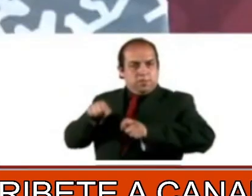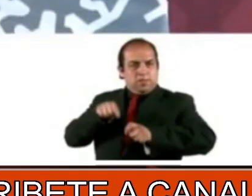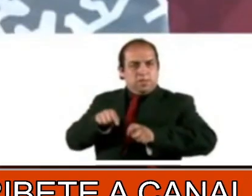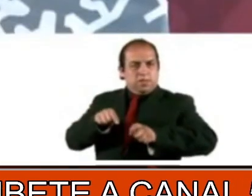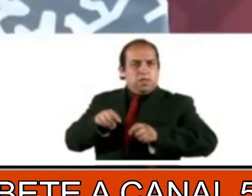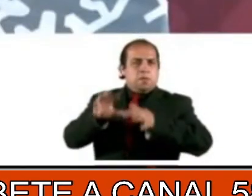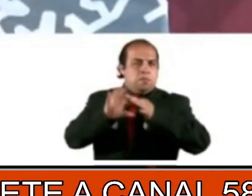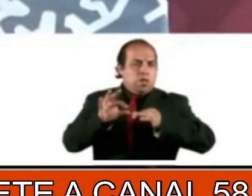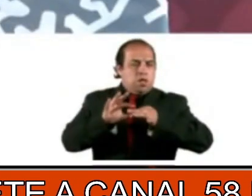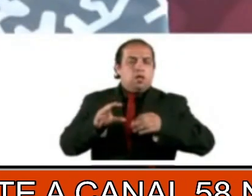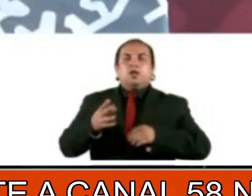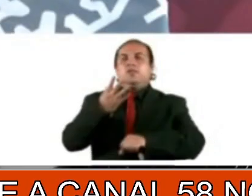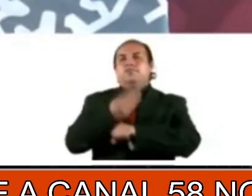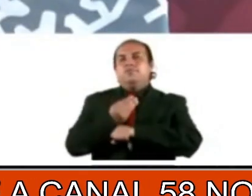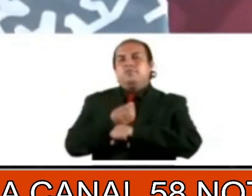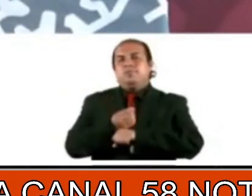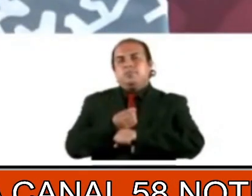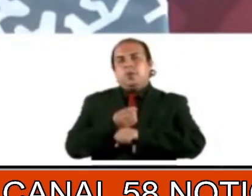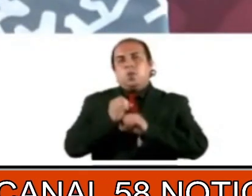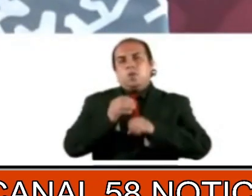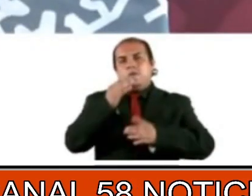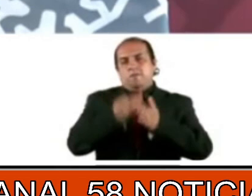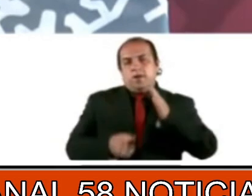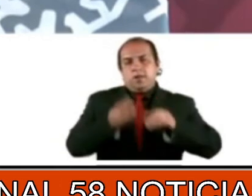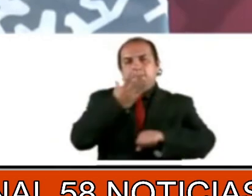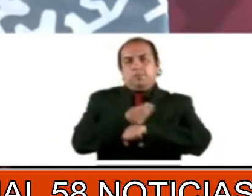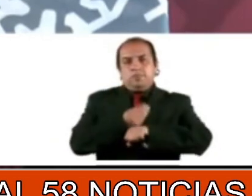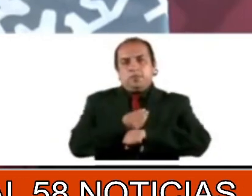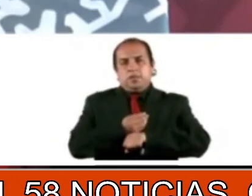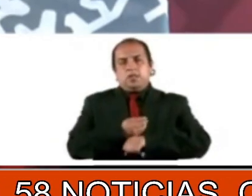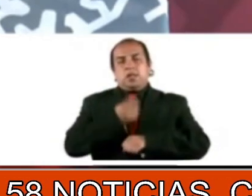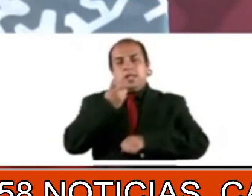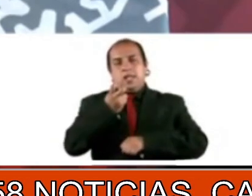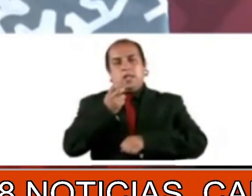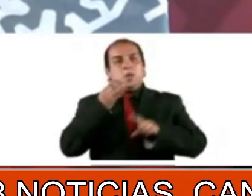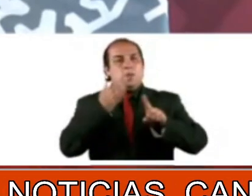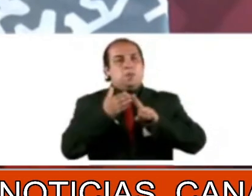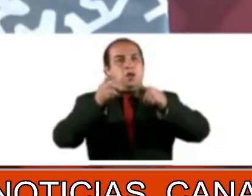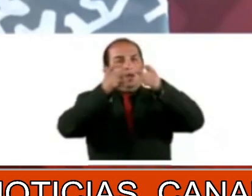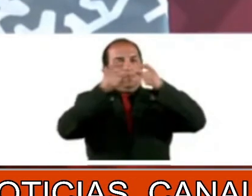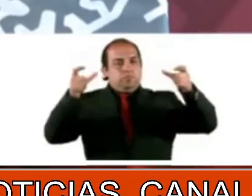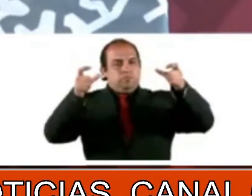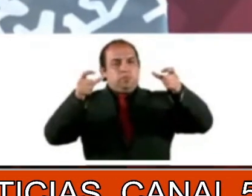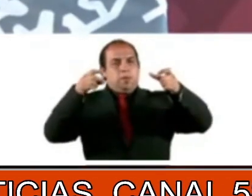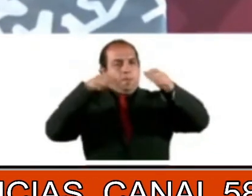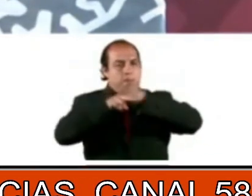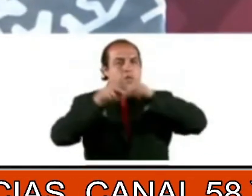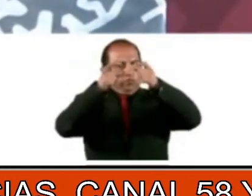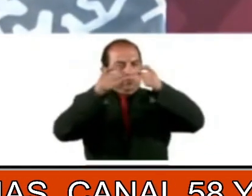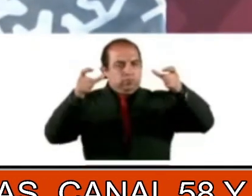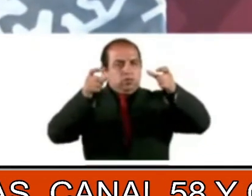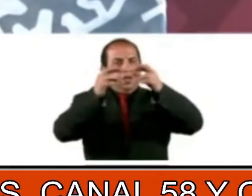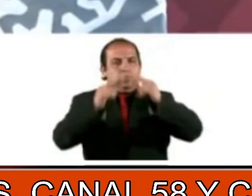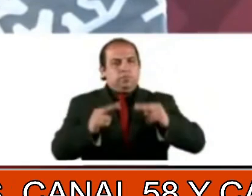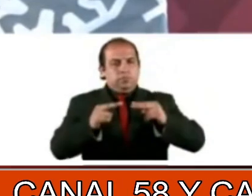diga que el mantenimiento es la causa o la falta de mantenimiento es la causa de la caída de este tramo. El tercer reporte